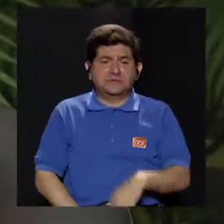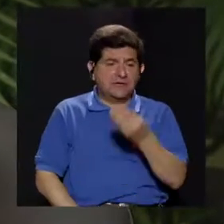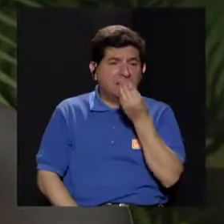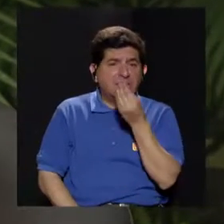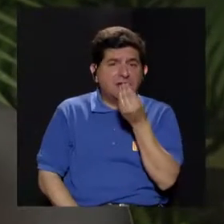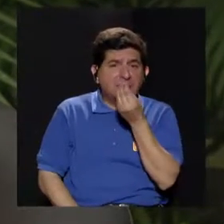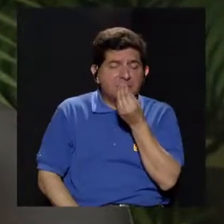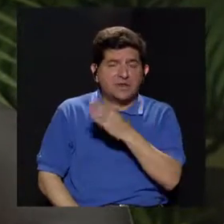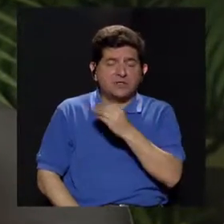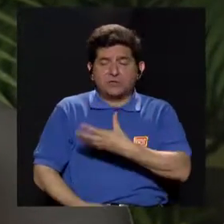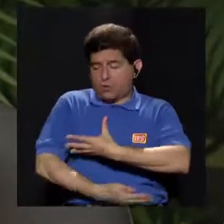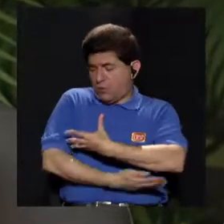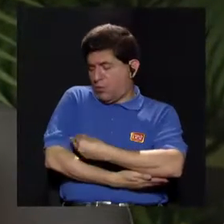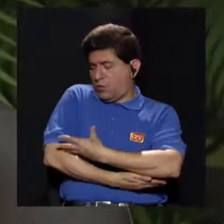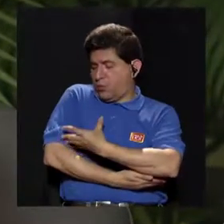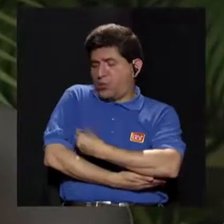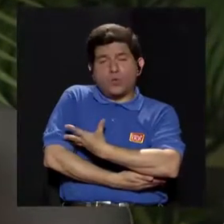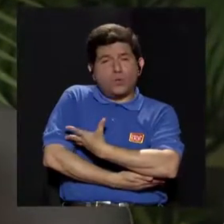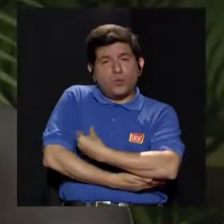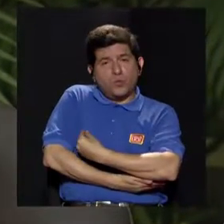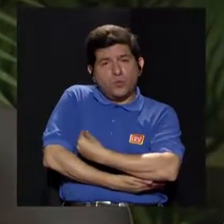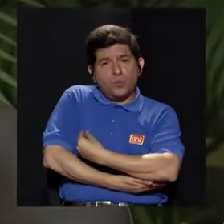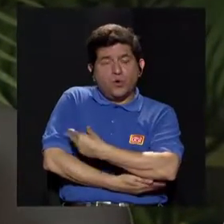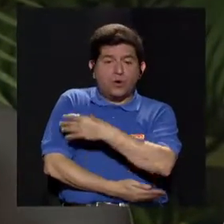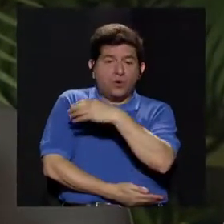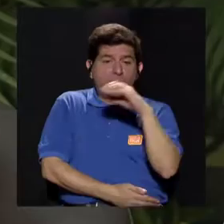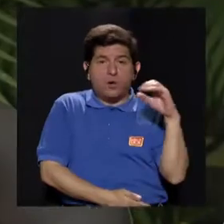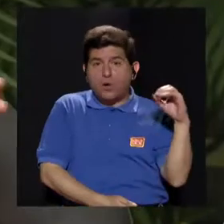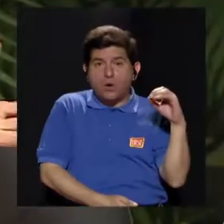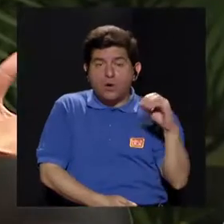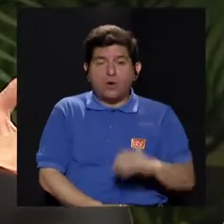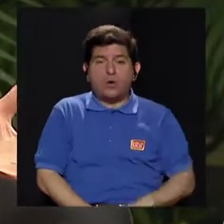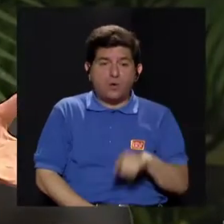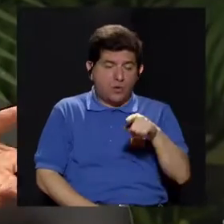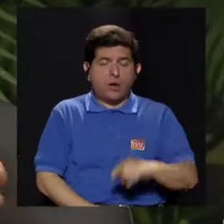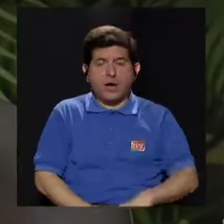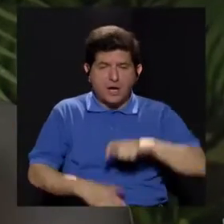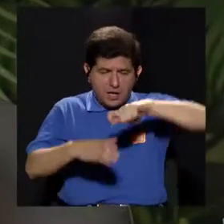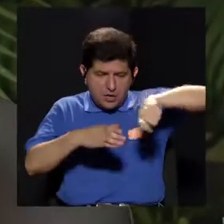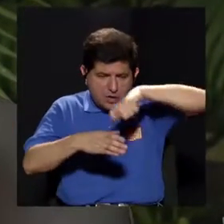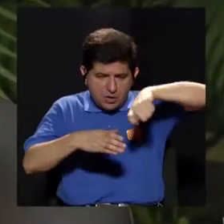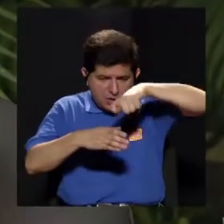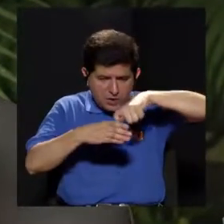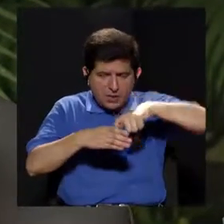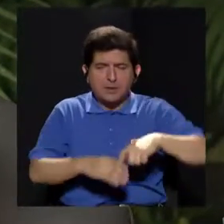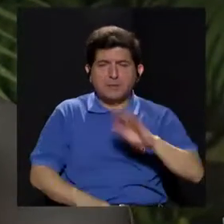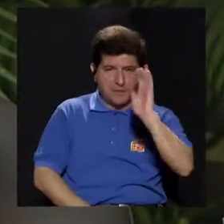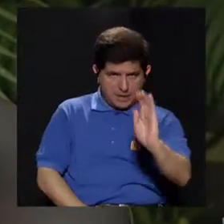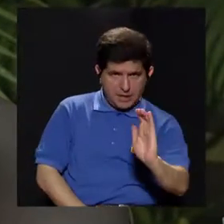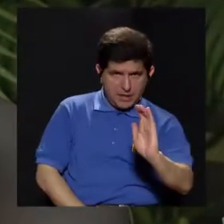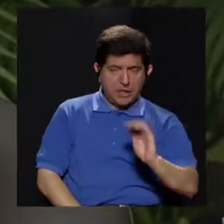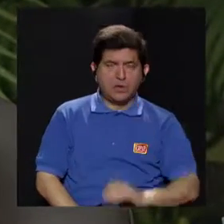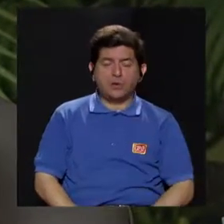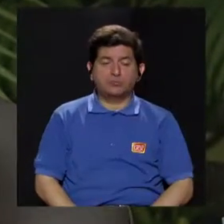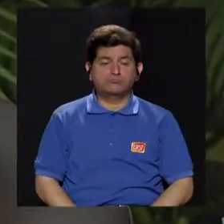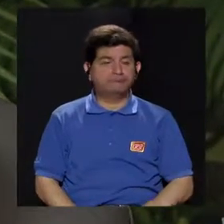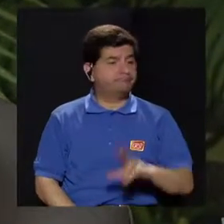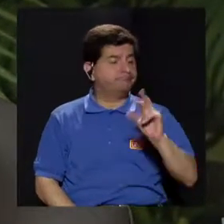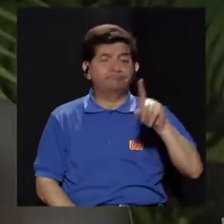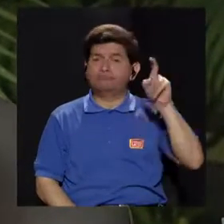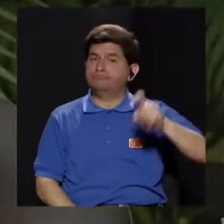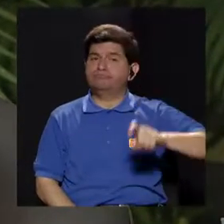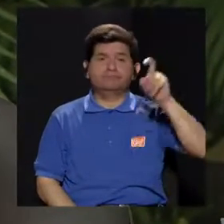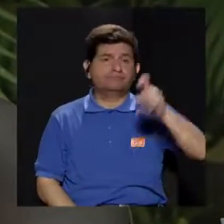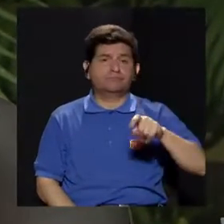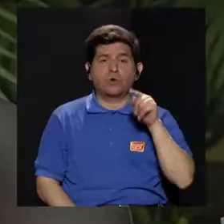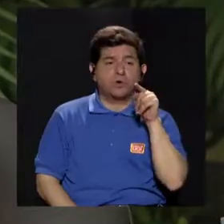el alimento o la leche materna o la fórmula infantil y no